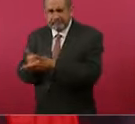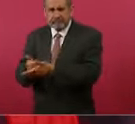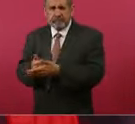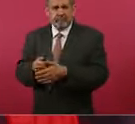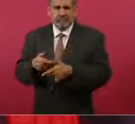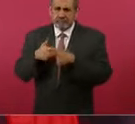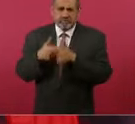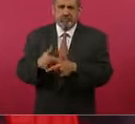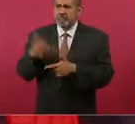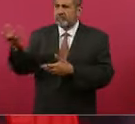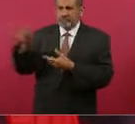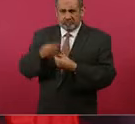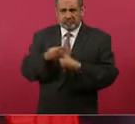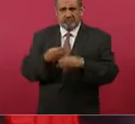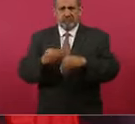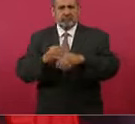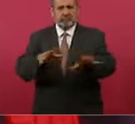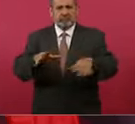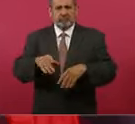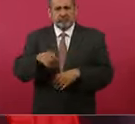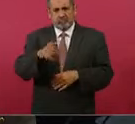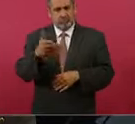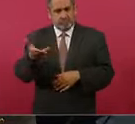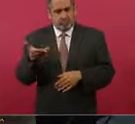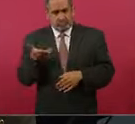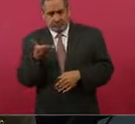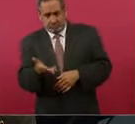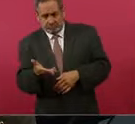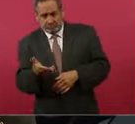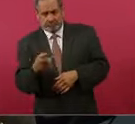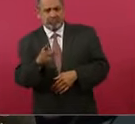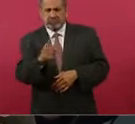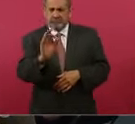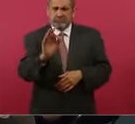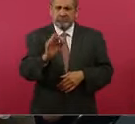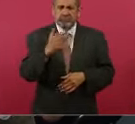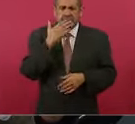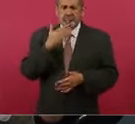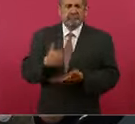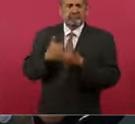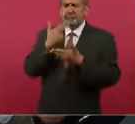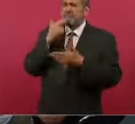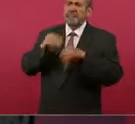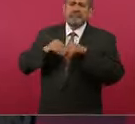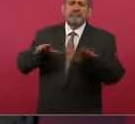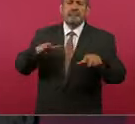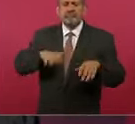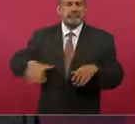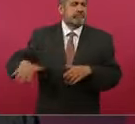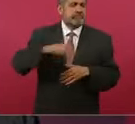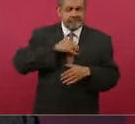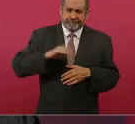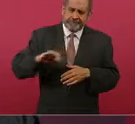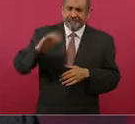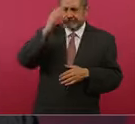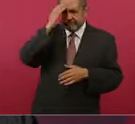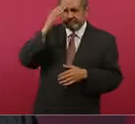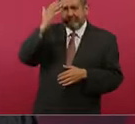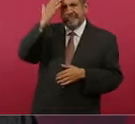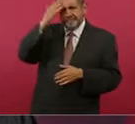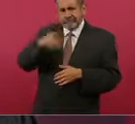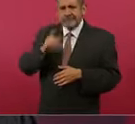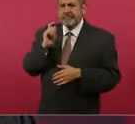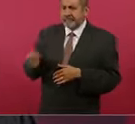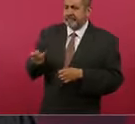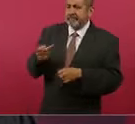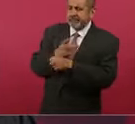informe, y es muy bueno lo que planteas, porque nos ayuda también a que se conozca lo que